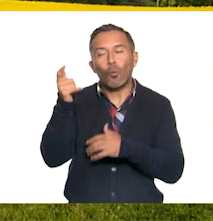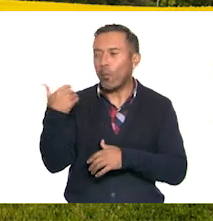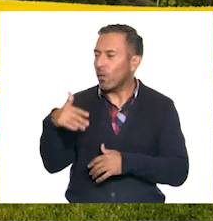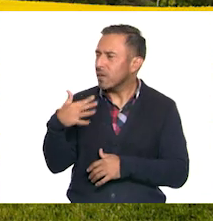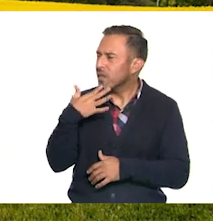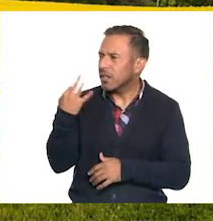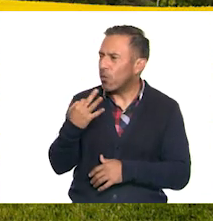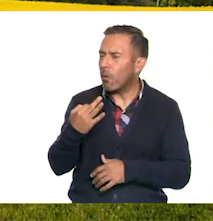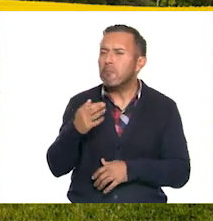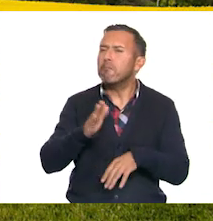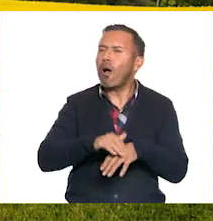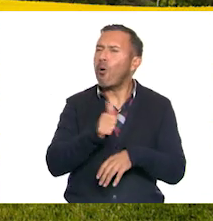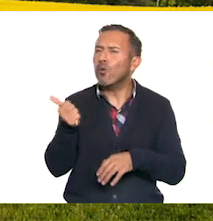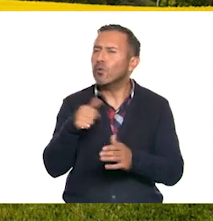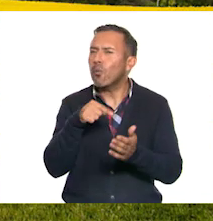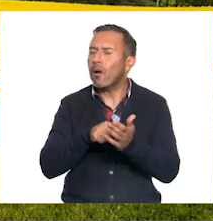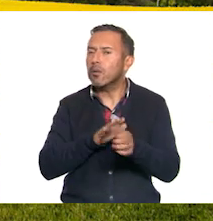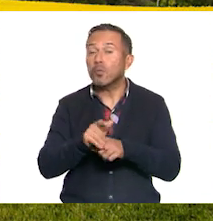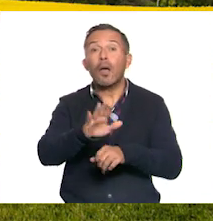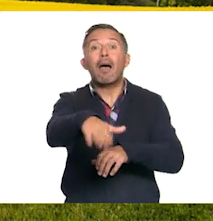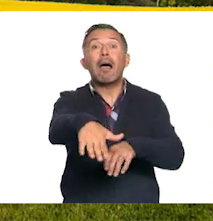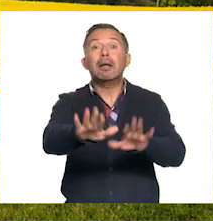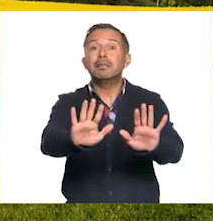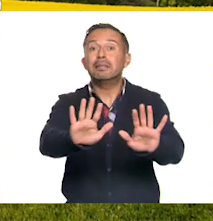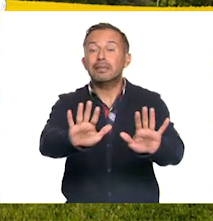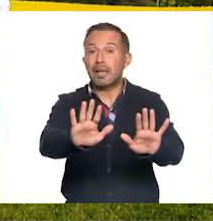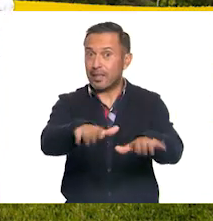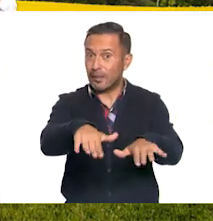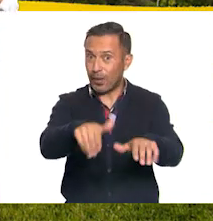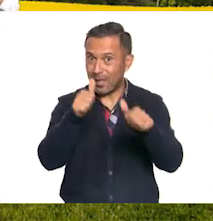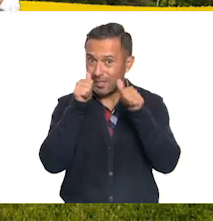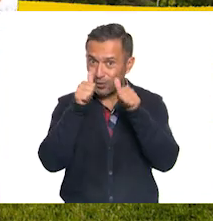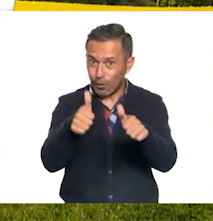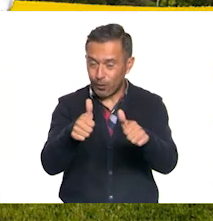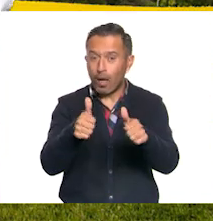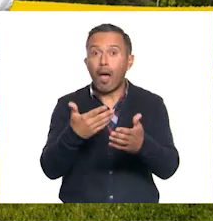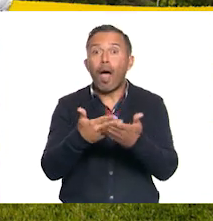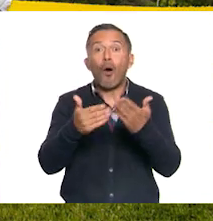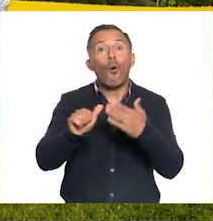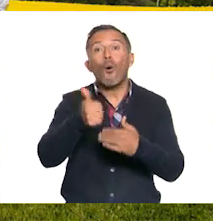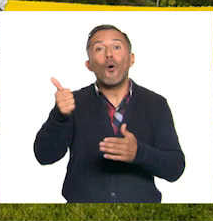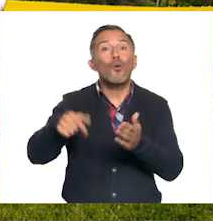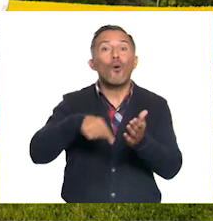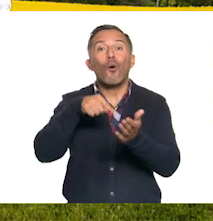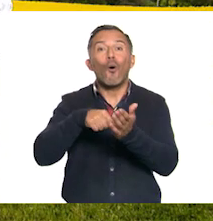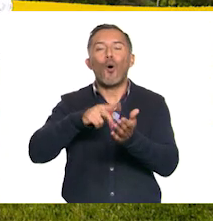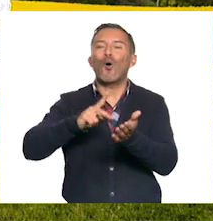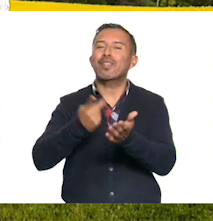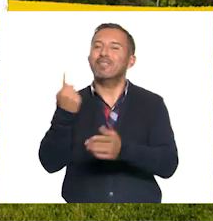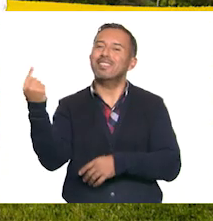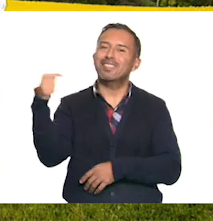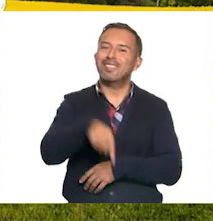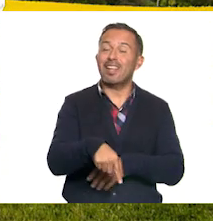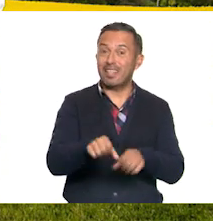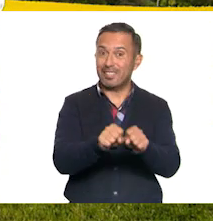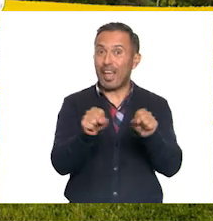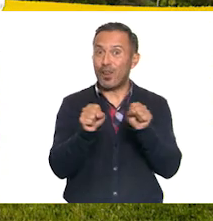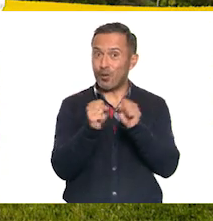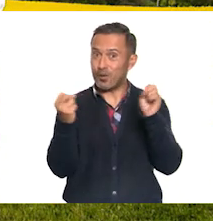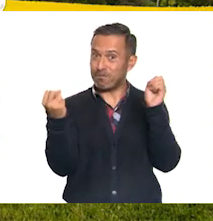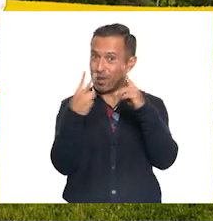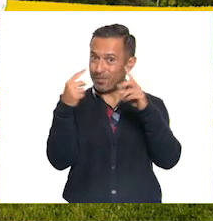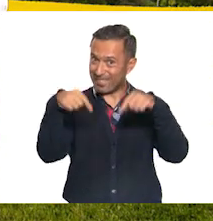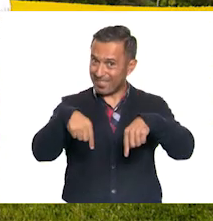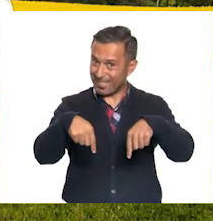qué seguimos aquí? Escuchemos. ¡Atención, atención! La siguiente parada es de nuevo en el salón. ¡Acá las espero!